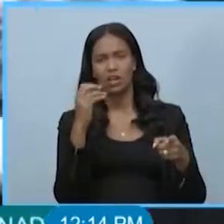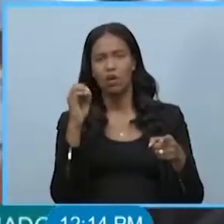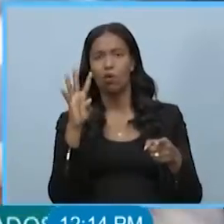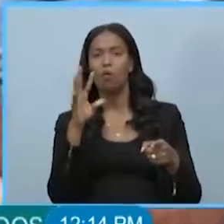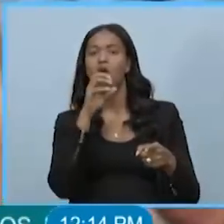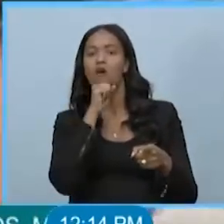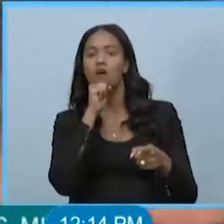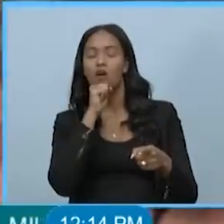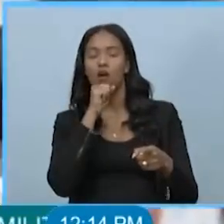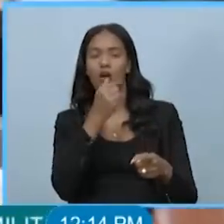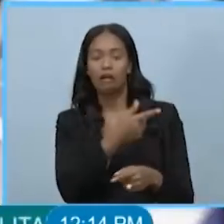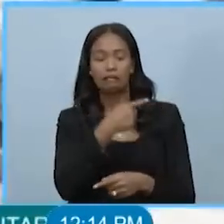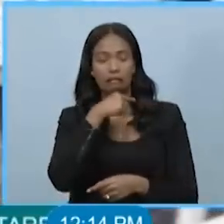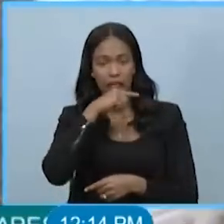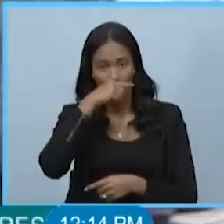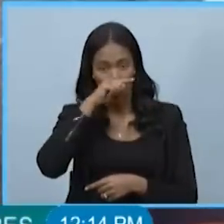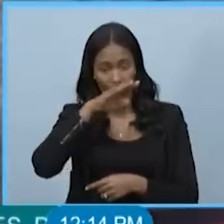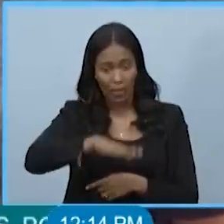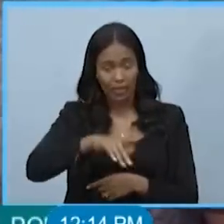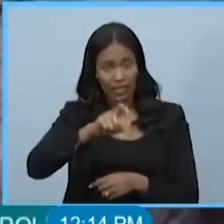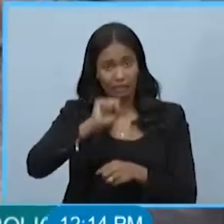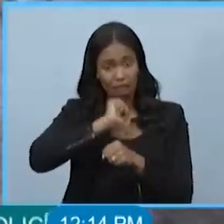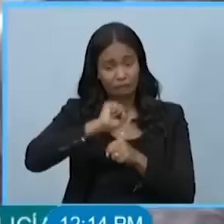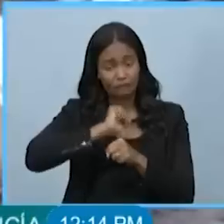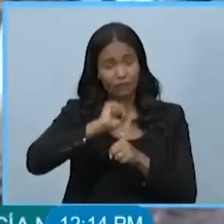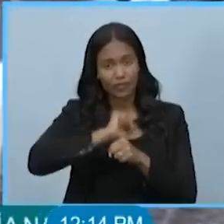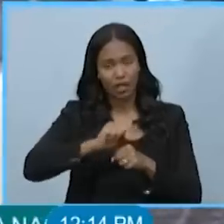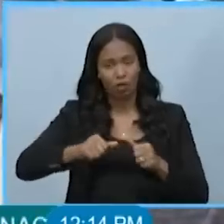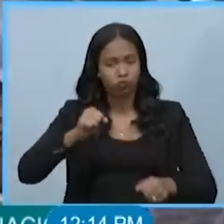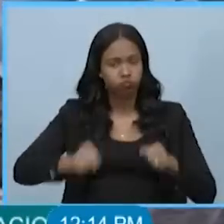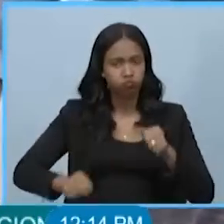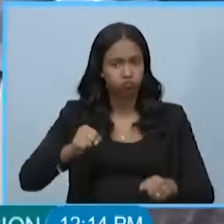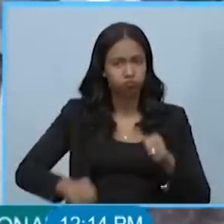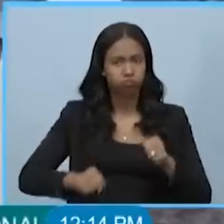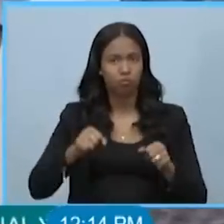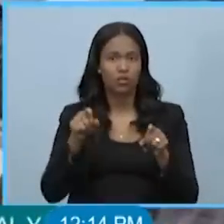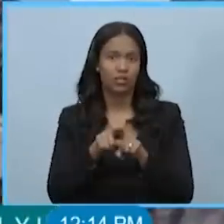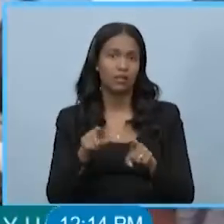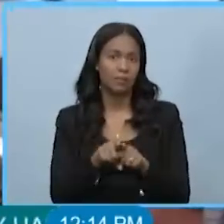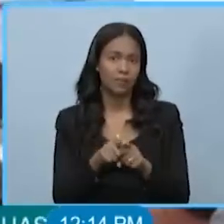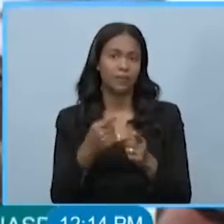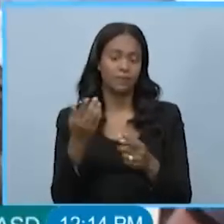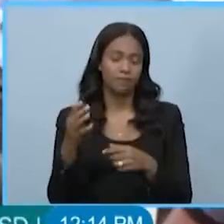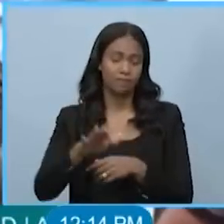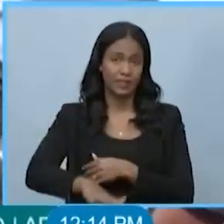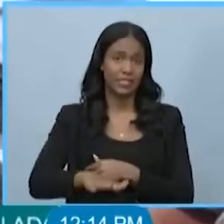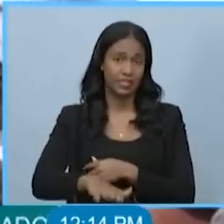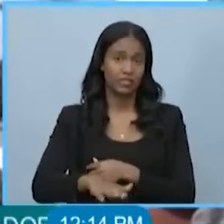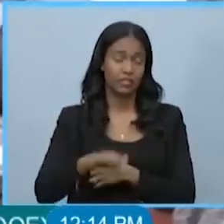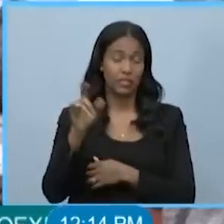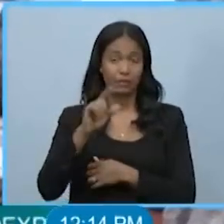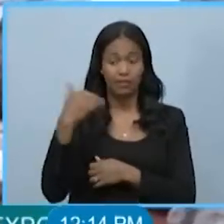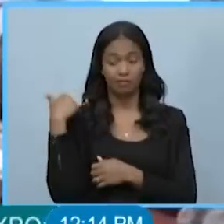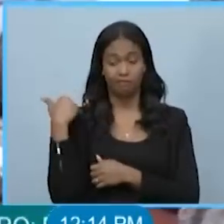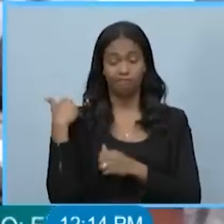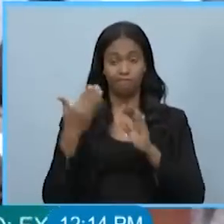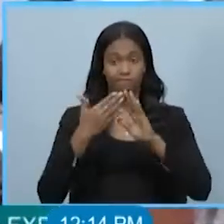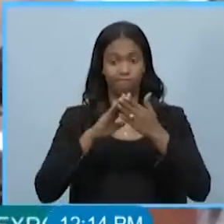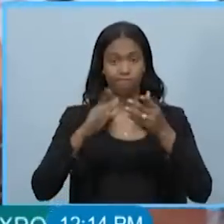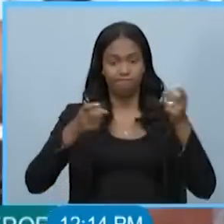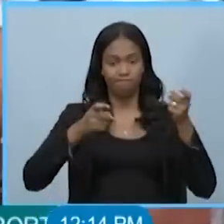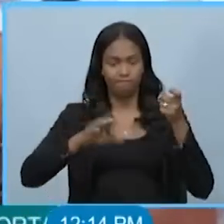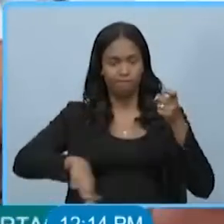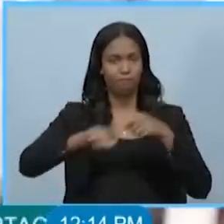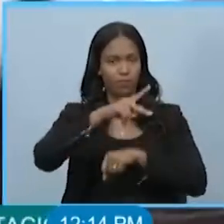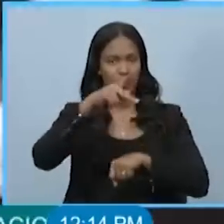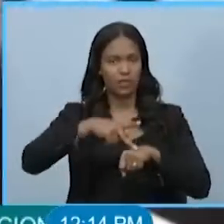su corta edad se vio la necesidad de trabajar como limpiabota y cartero. Destacar que la alcaldía municipal ha